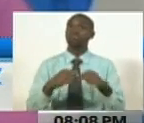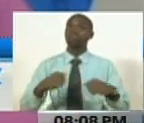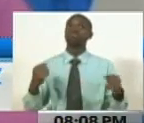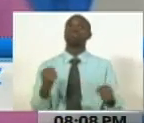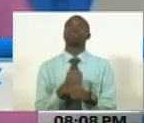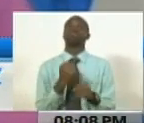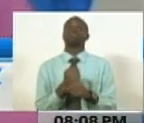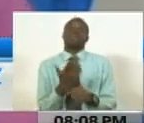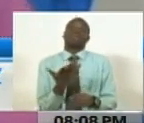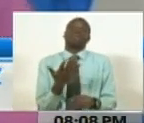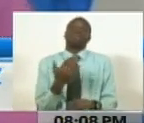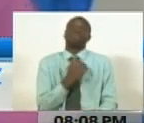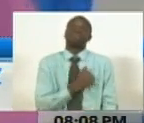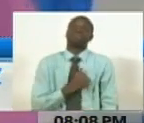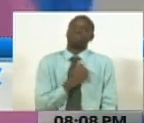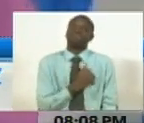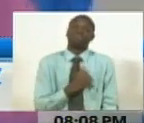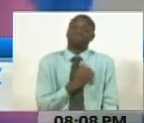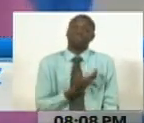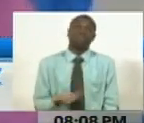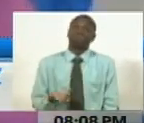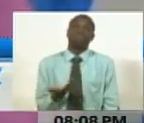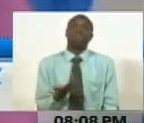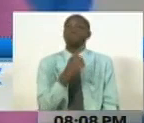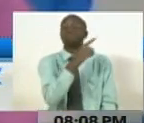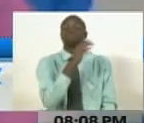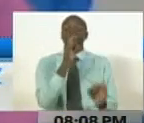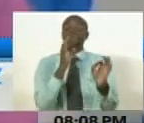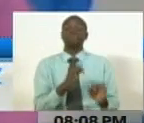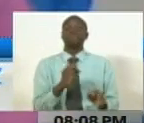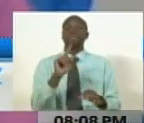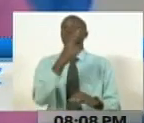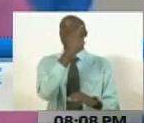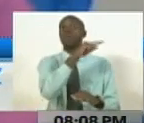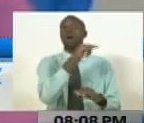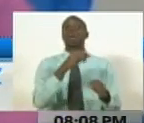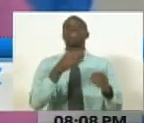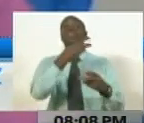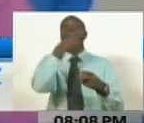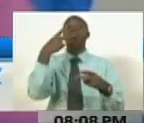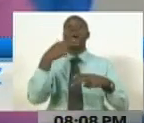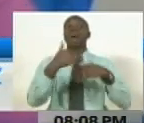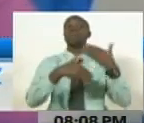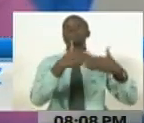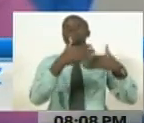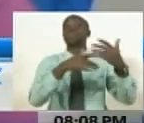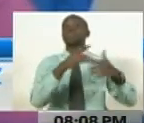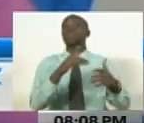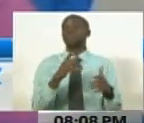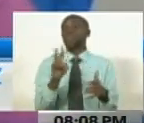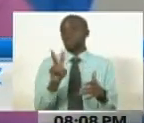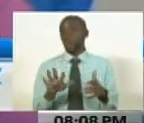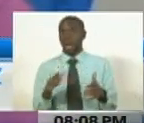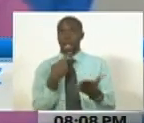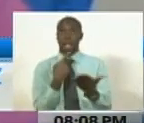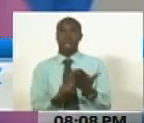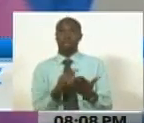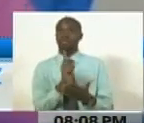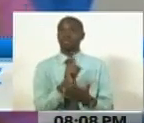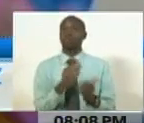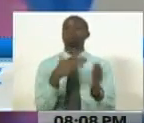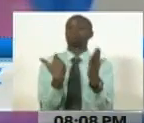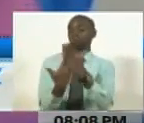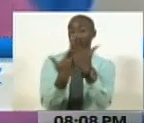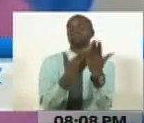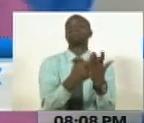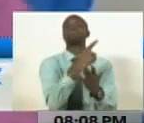Bueno, lamentándolo mucho, ¿no?, del principal productor del mundo, no lo dice Venezuela. No sea así,